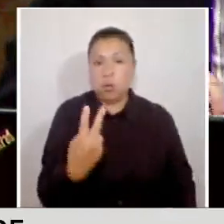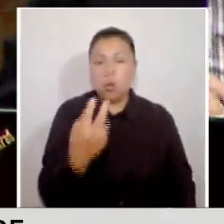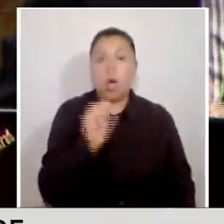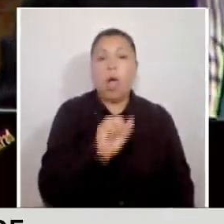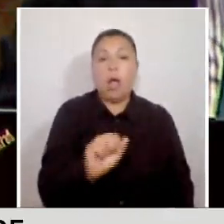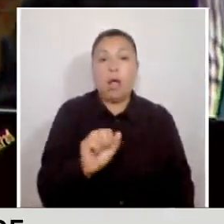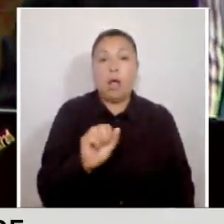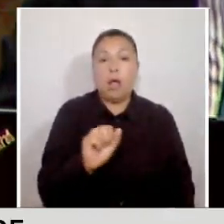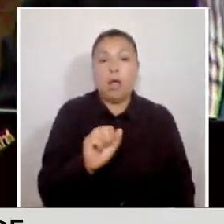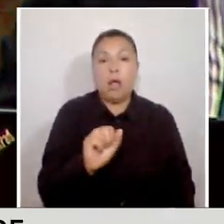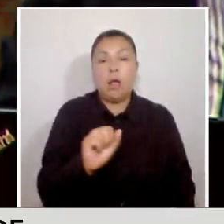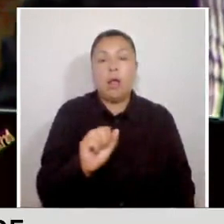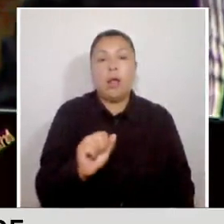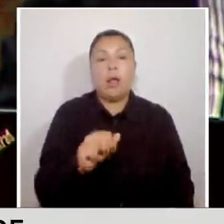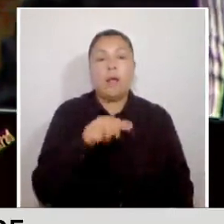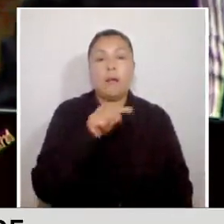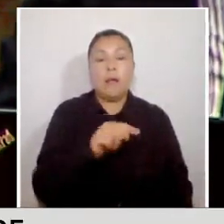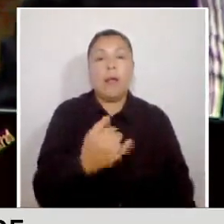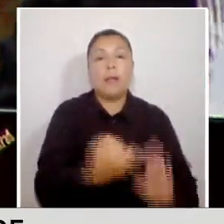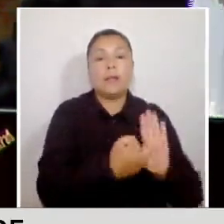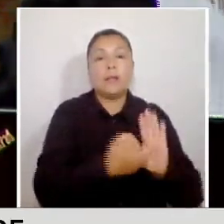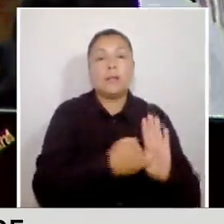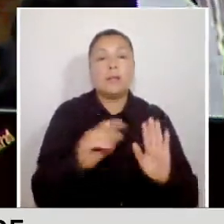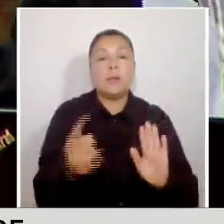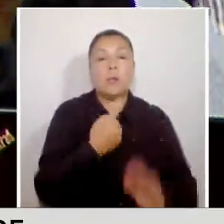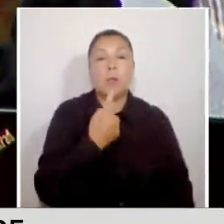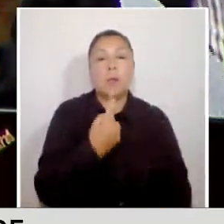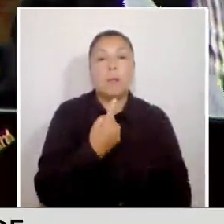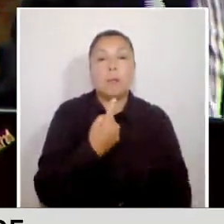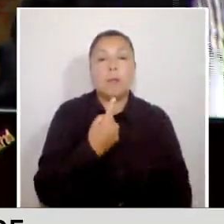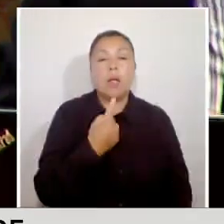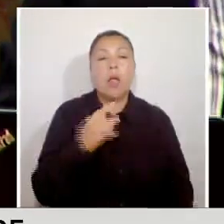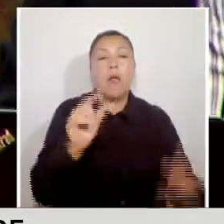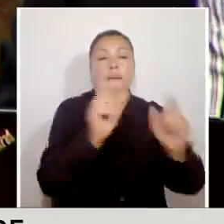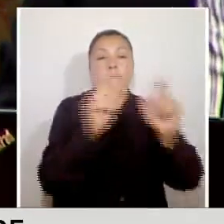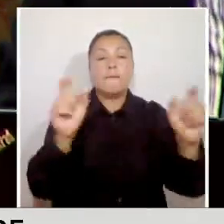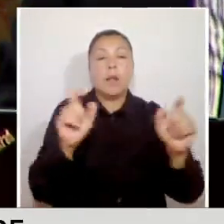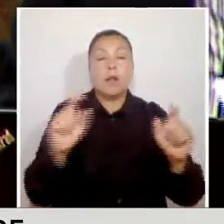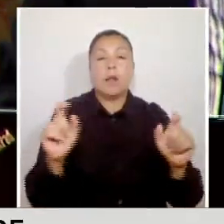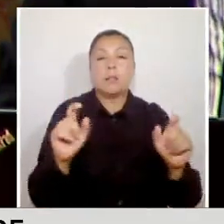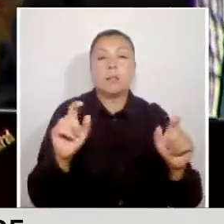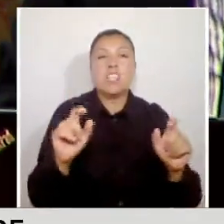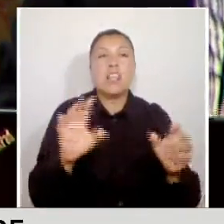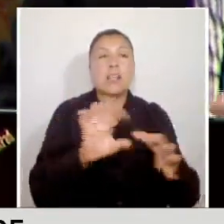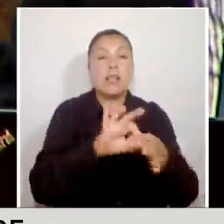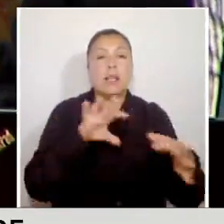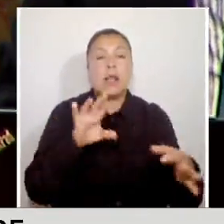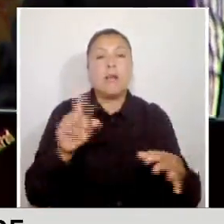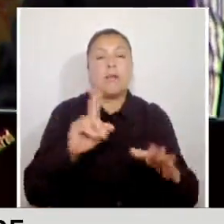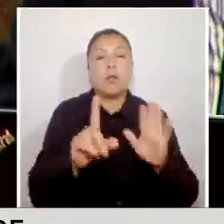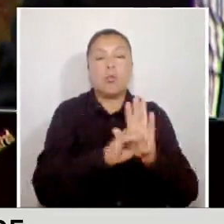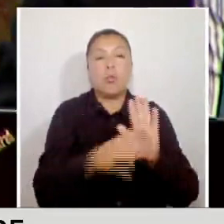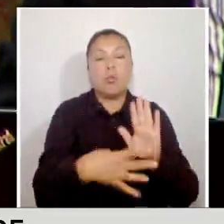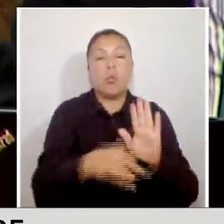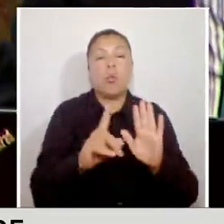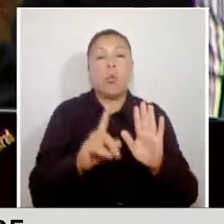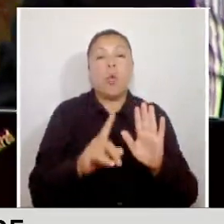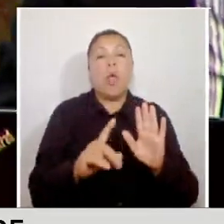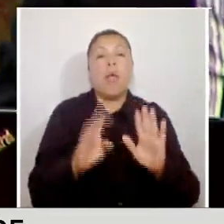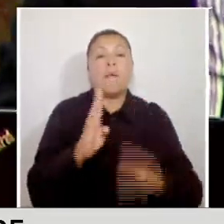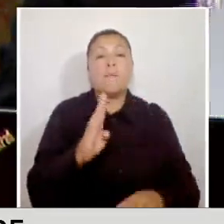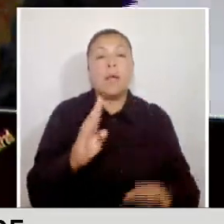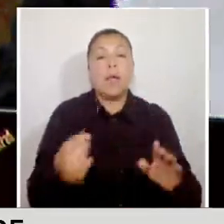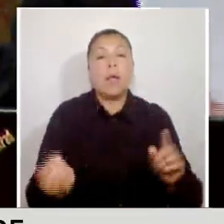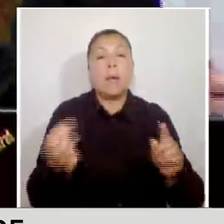incorpórese en el inciso primero de de la frase y según la gravedad del incumplimiento B agrégate un